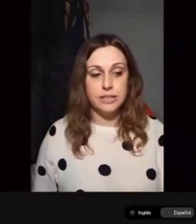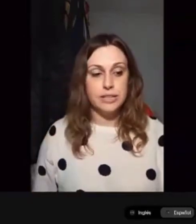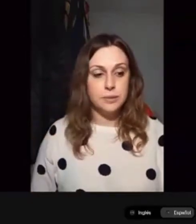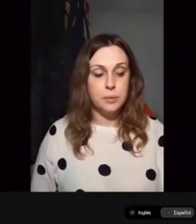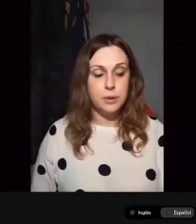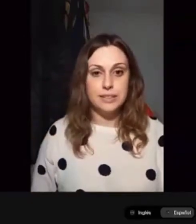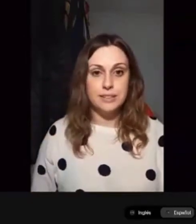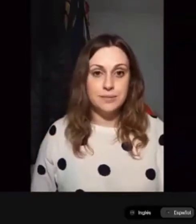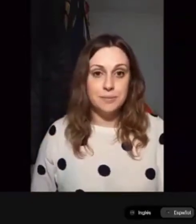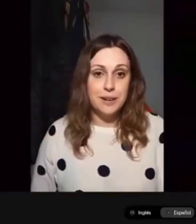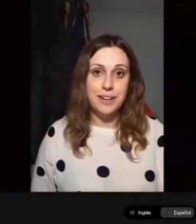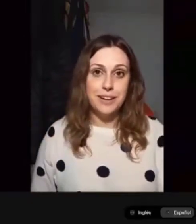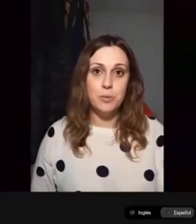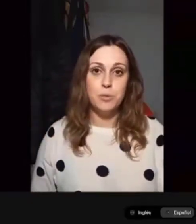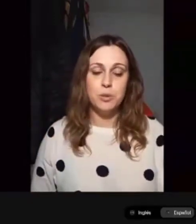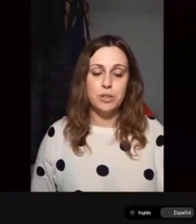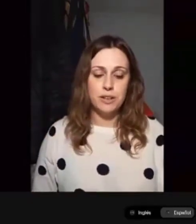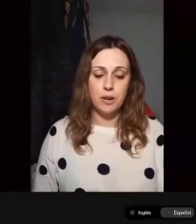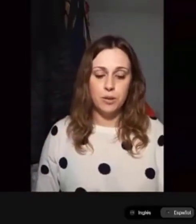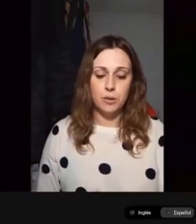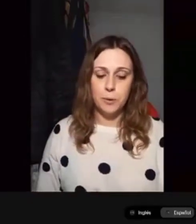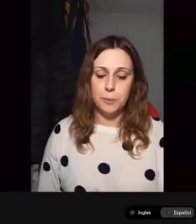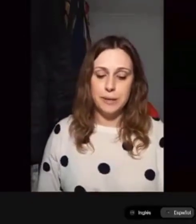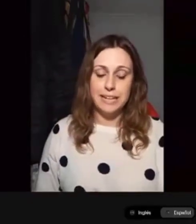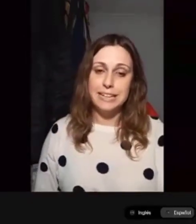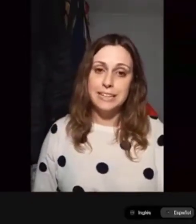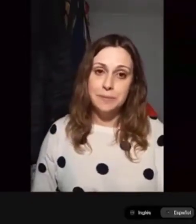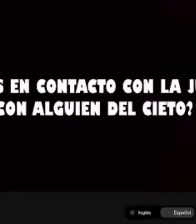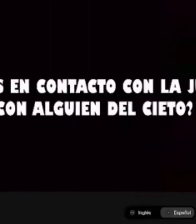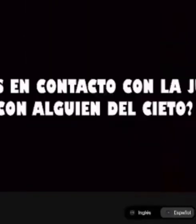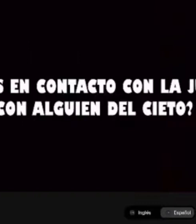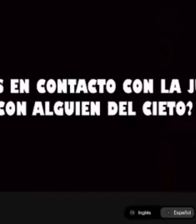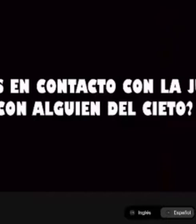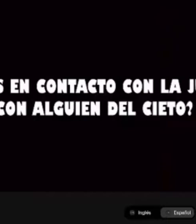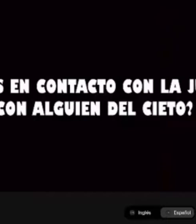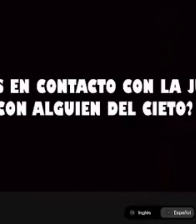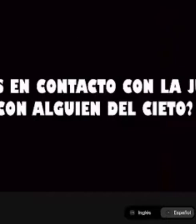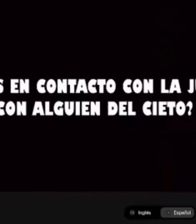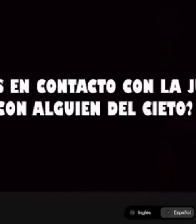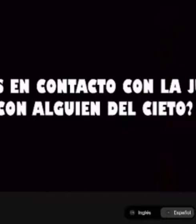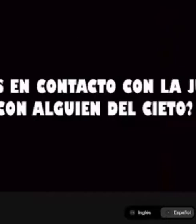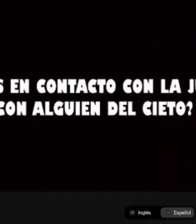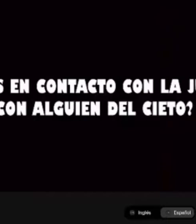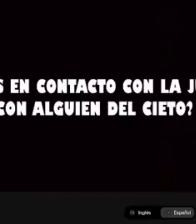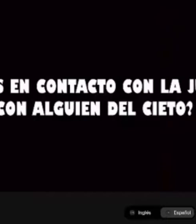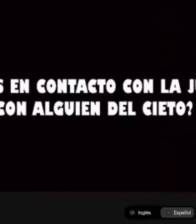final, pues sí, al final pudimos echarlo para adelante.